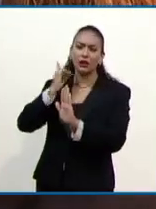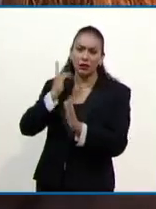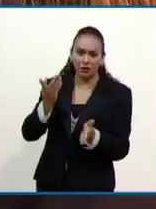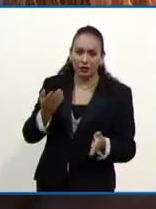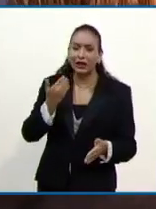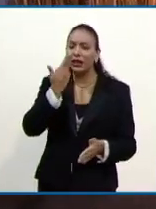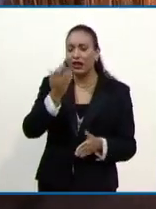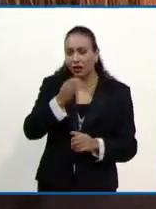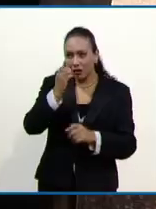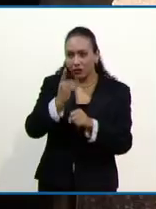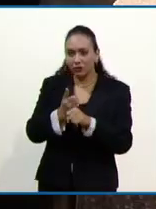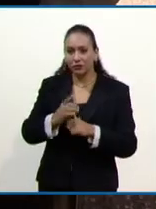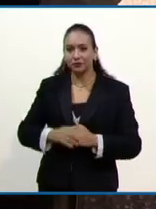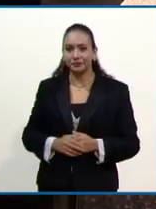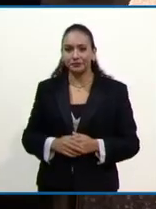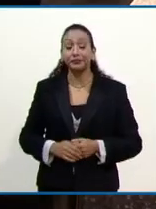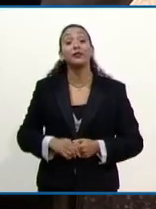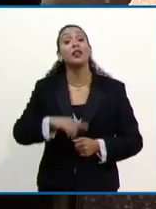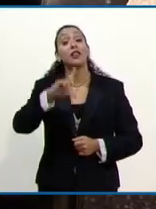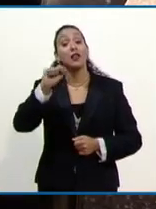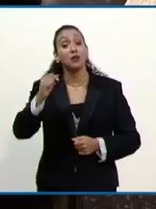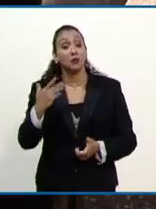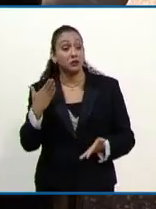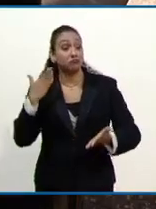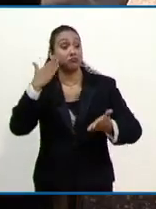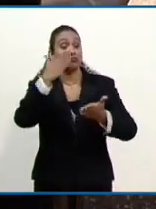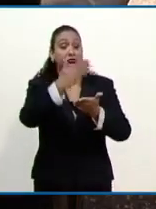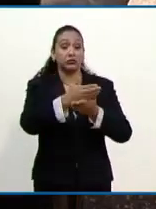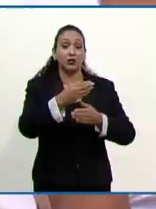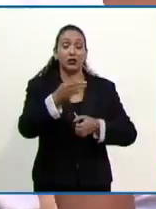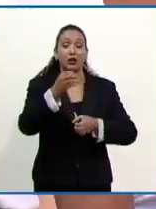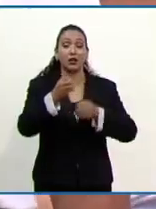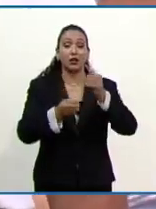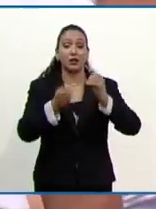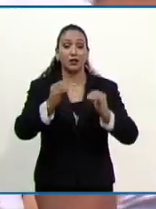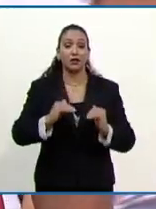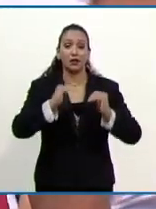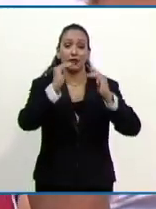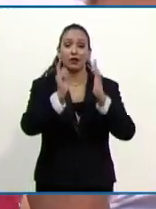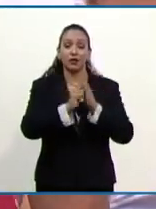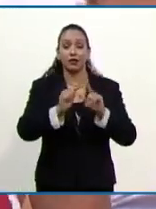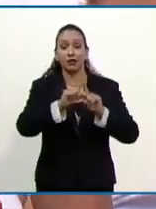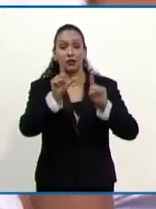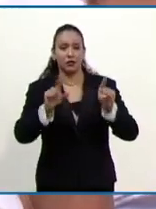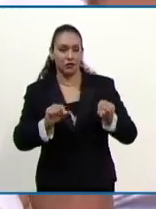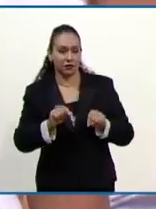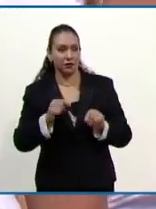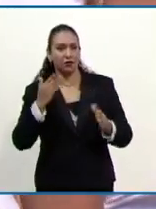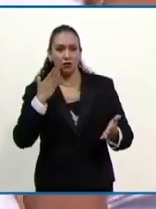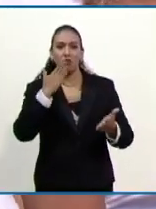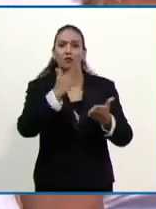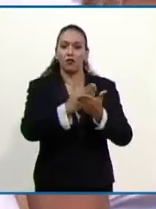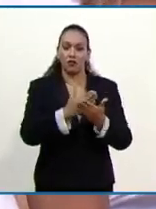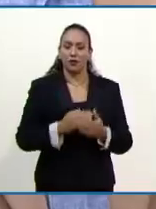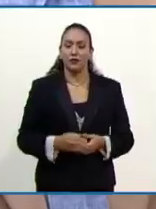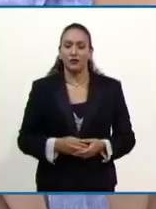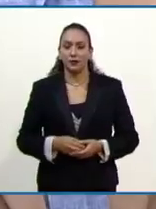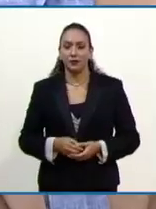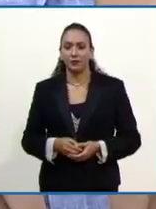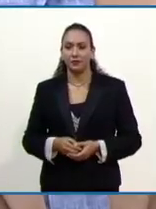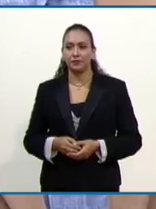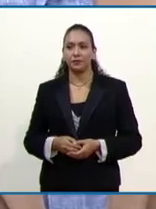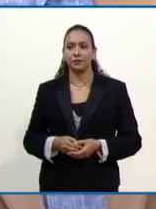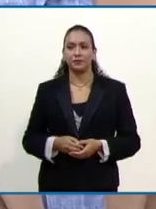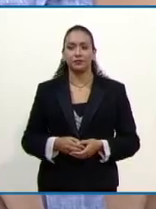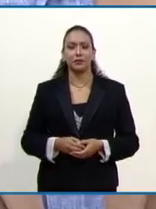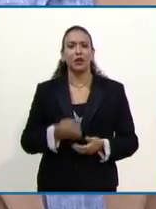del escrito, acudieron a la Suprema Corte en apoyo a los trabajadores del máximo tribunal, que también se manifestaron. Nos